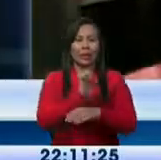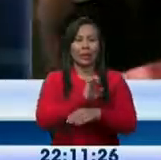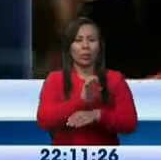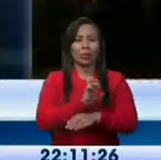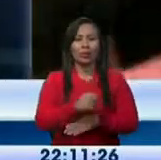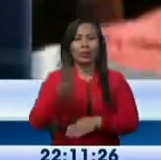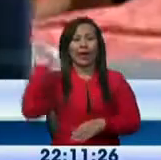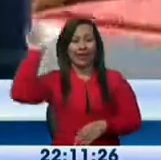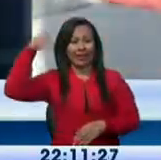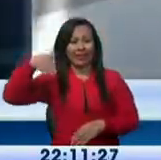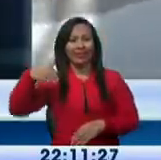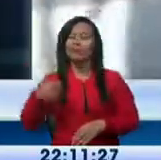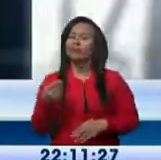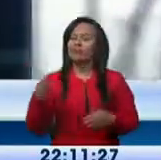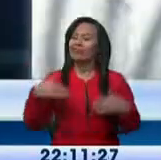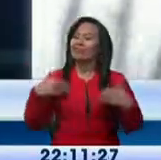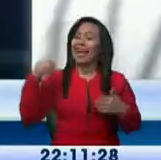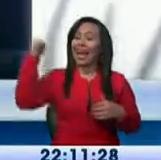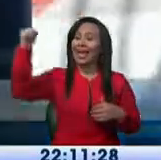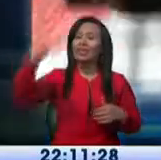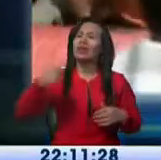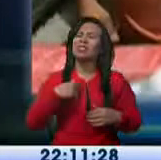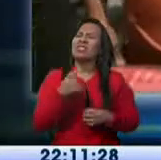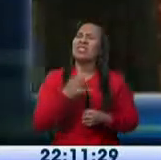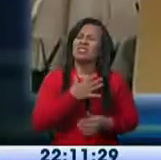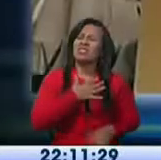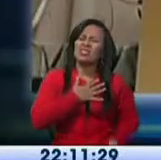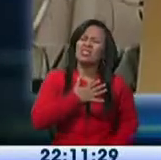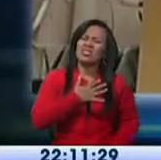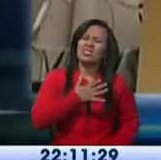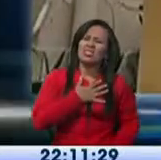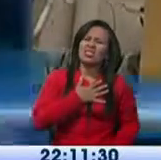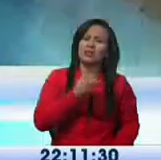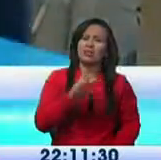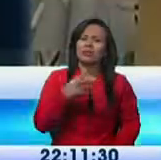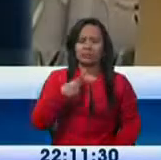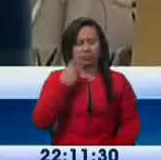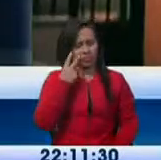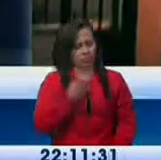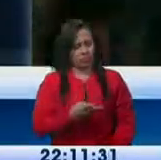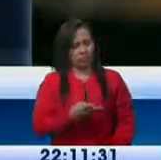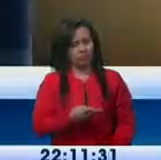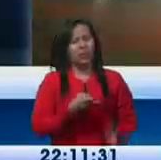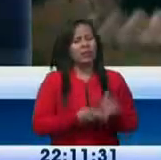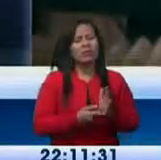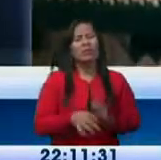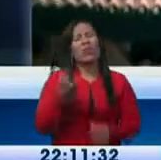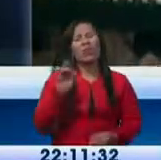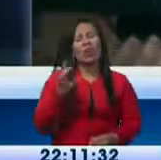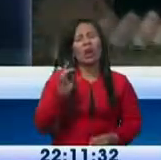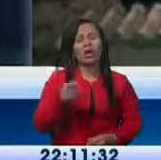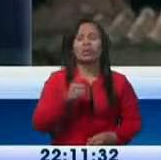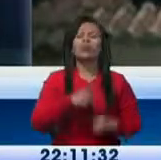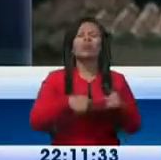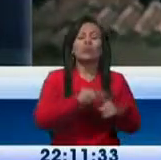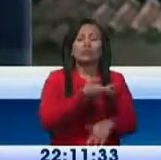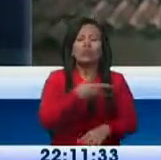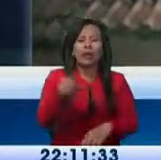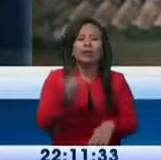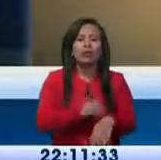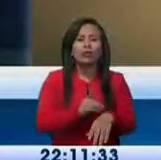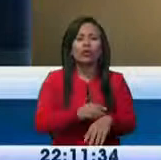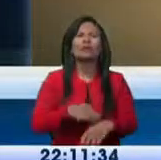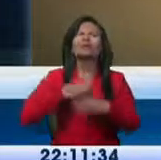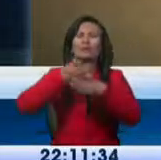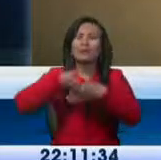mucho ya empezó a sentirse mal no se le veen rasgo de de quemadura ni nada por el estilo pero aquí tiene está morado las manos moradas